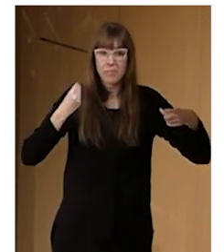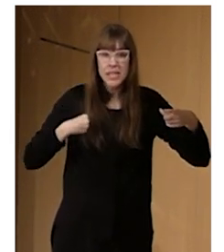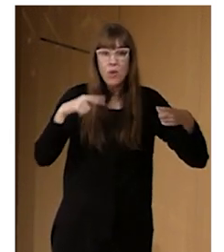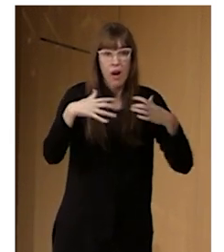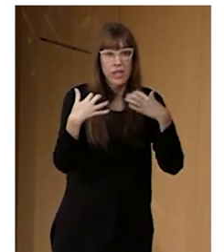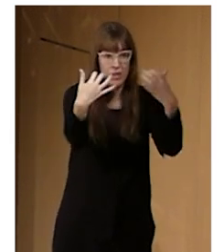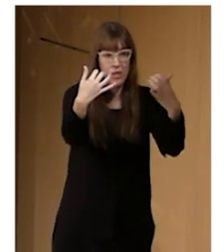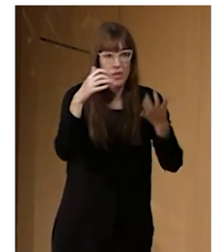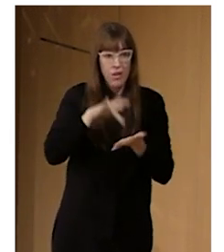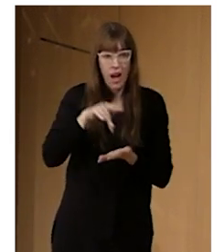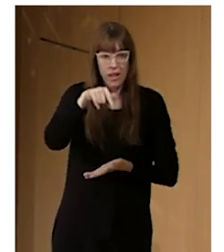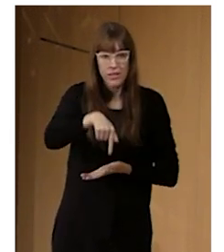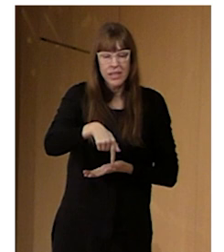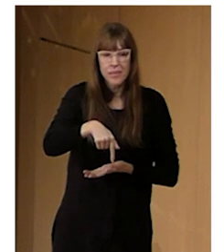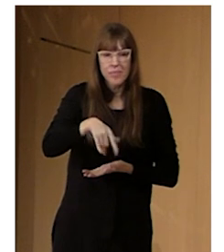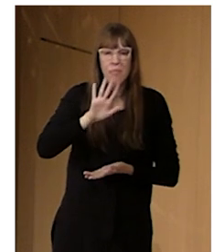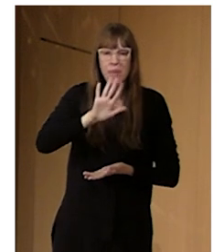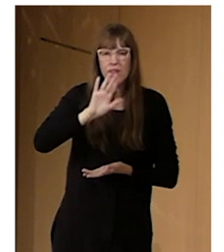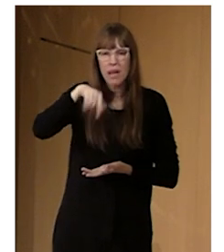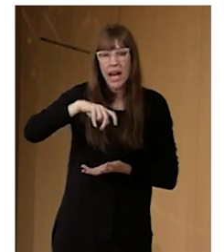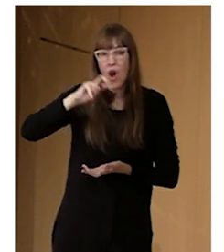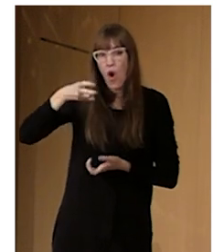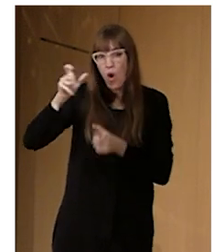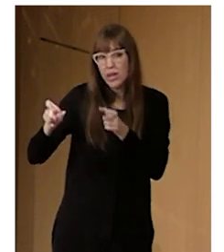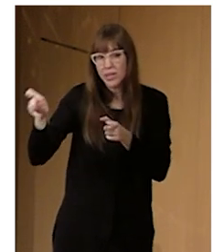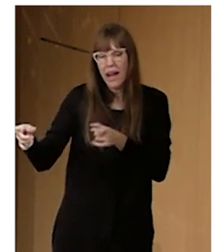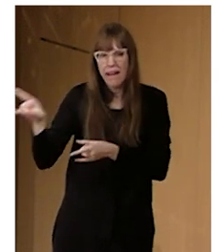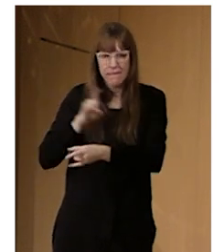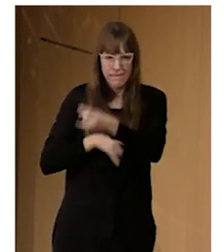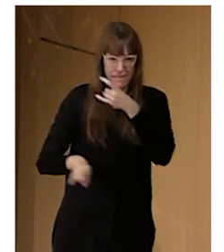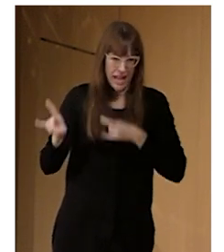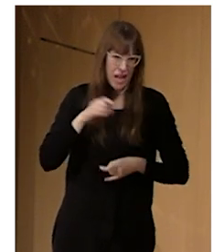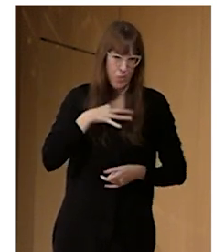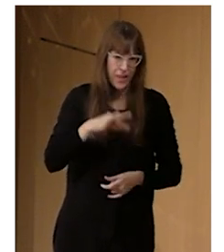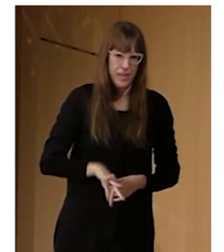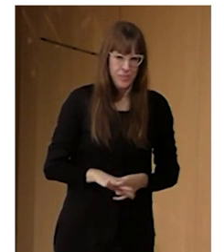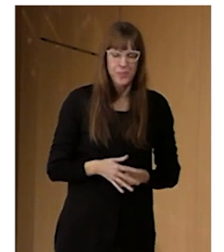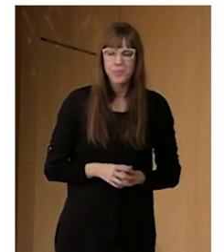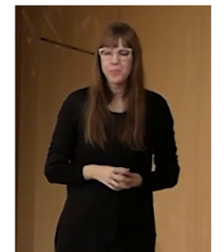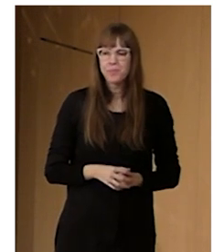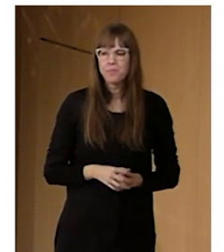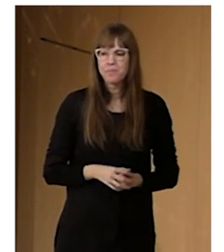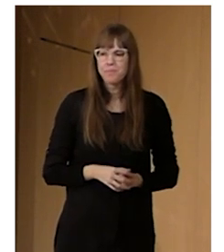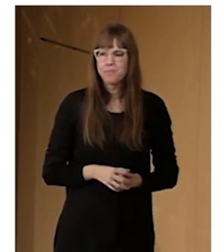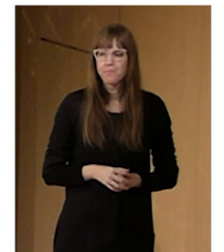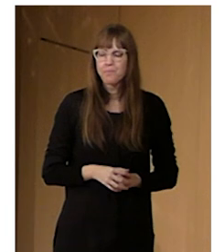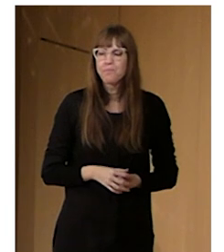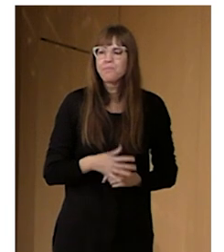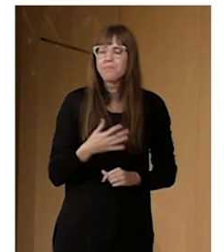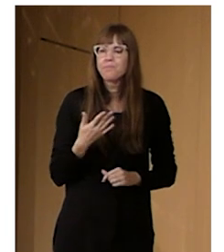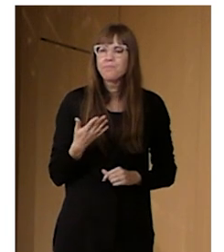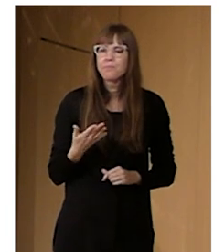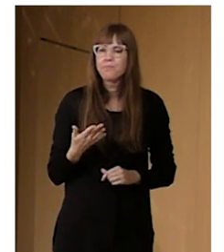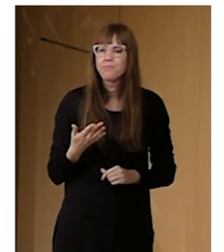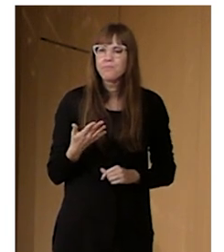también nos servía para atraer a nuevos públicos HM la el